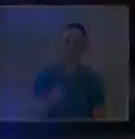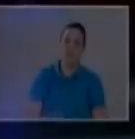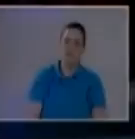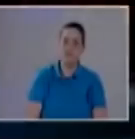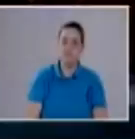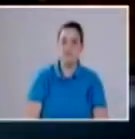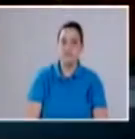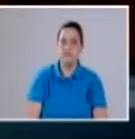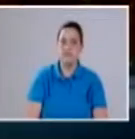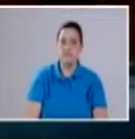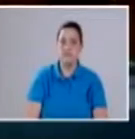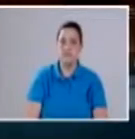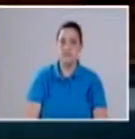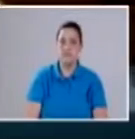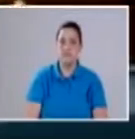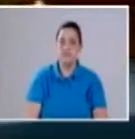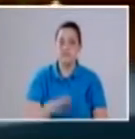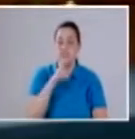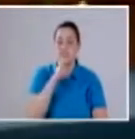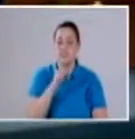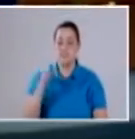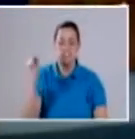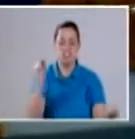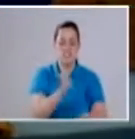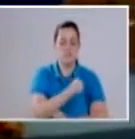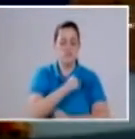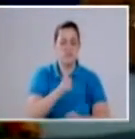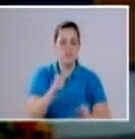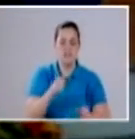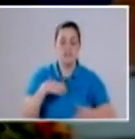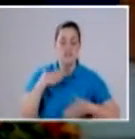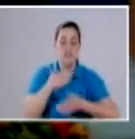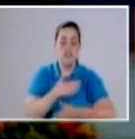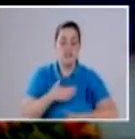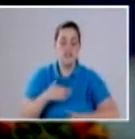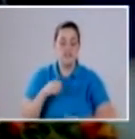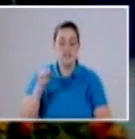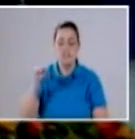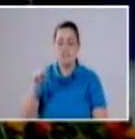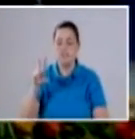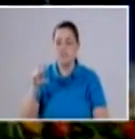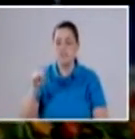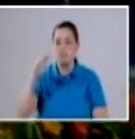Es imposible agradarlo si no le crees.